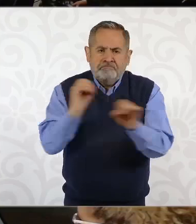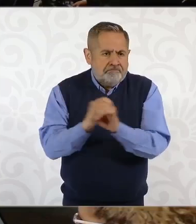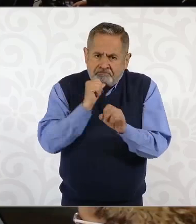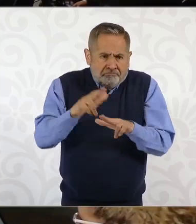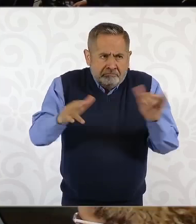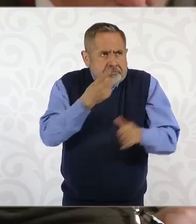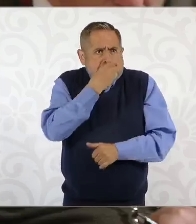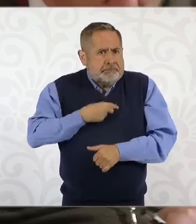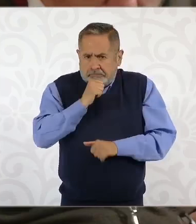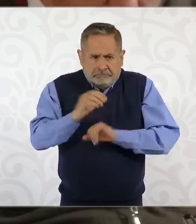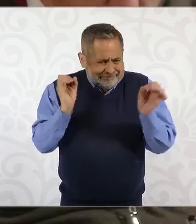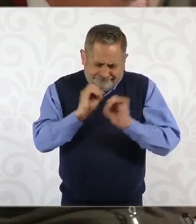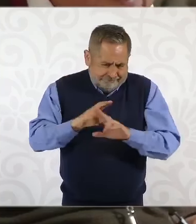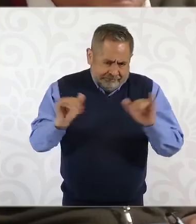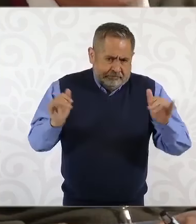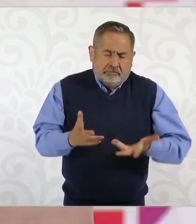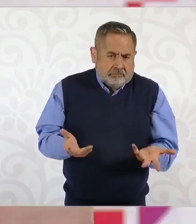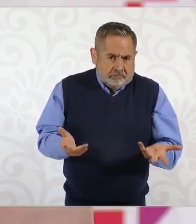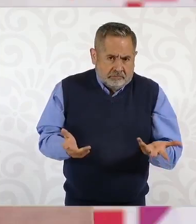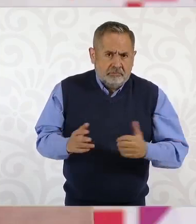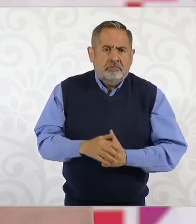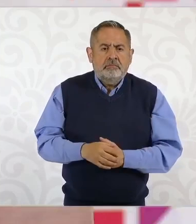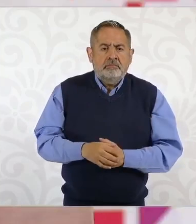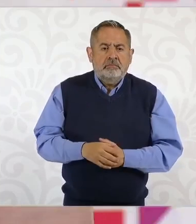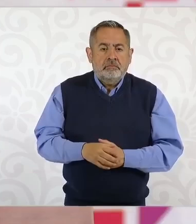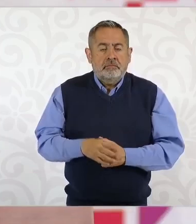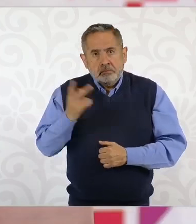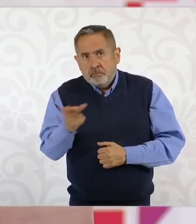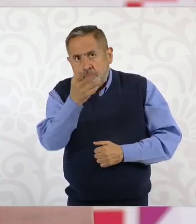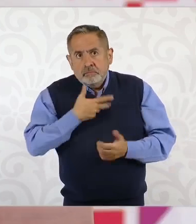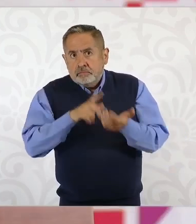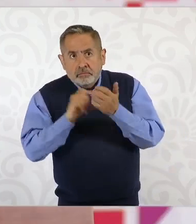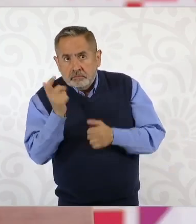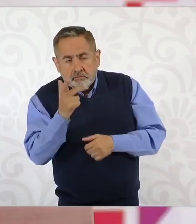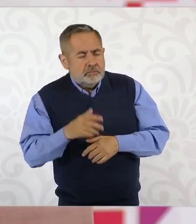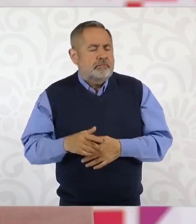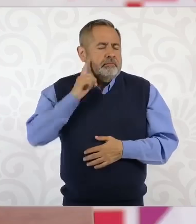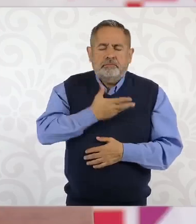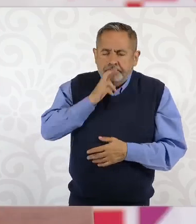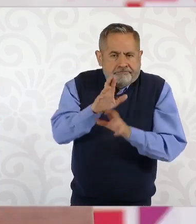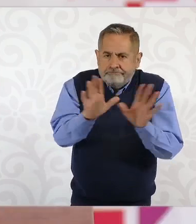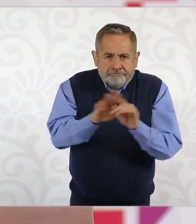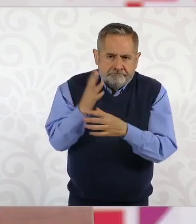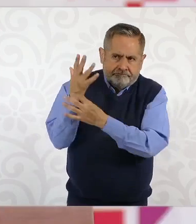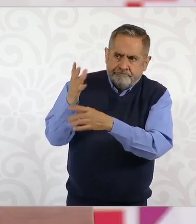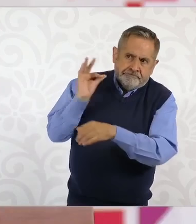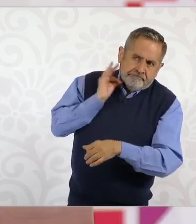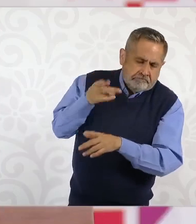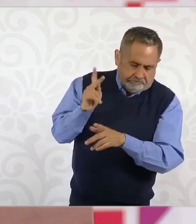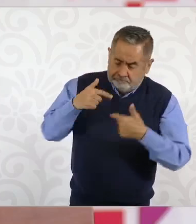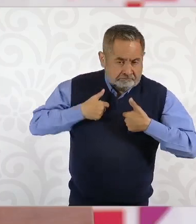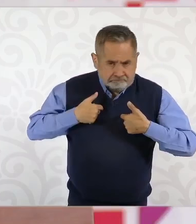tienen alguna información? Pues tiene que informarlo la Fiscalía, pero hasta donde tengo entendido, no.